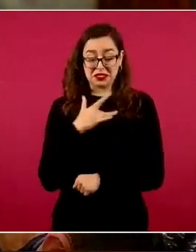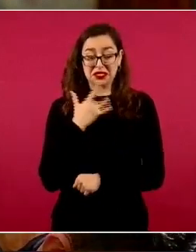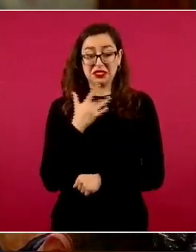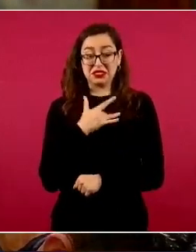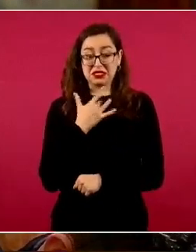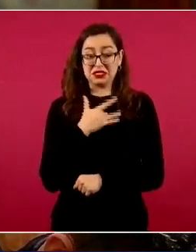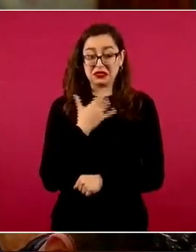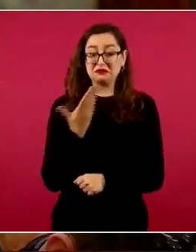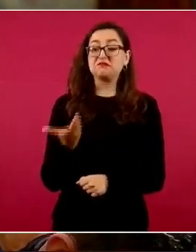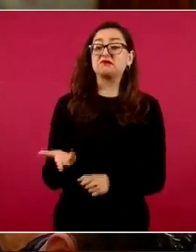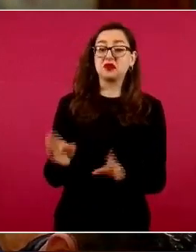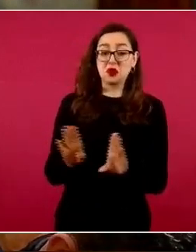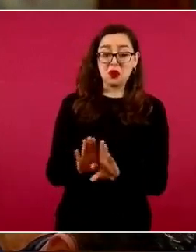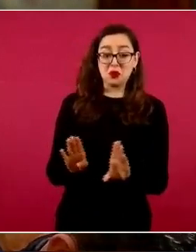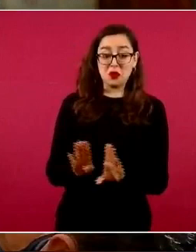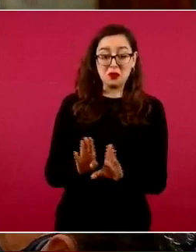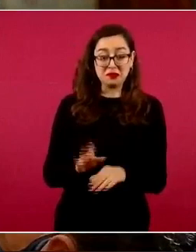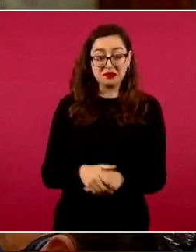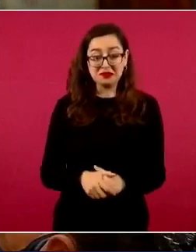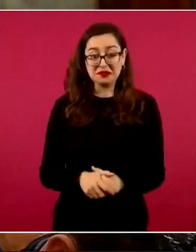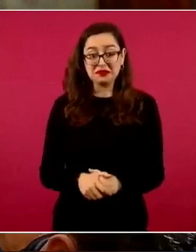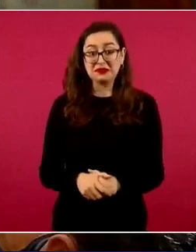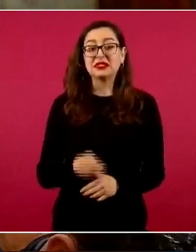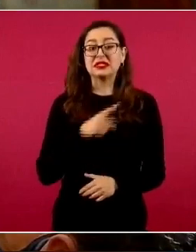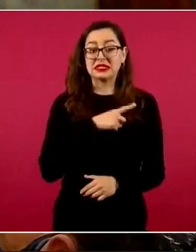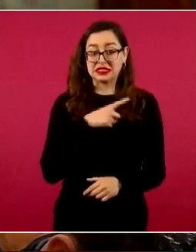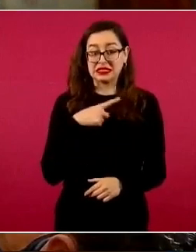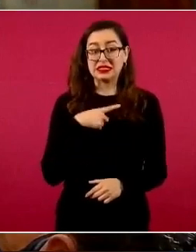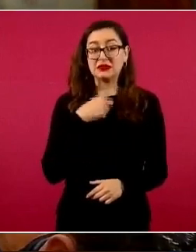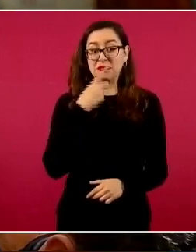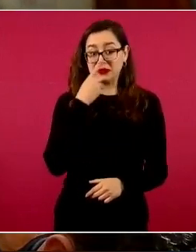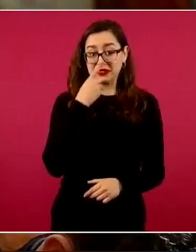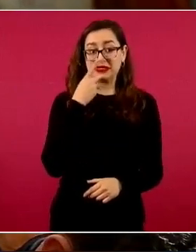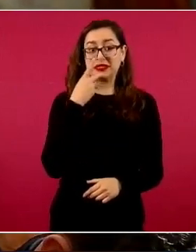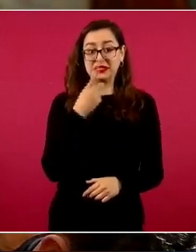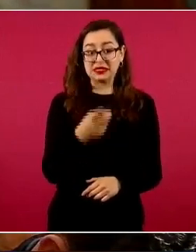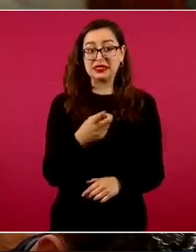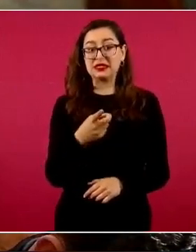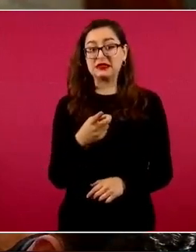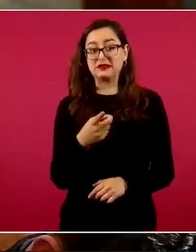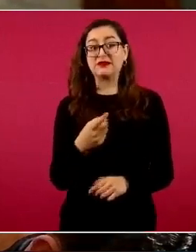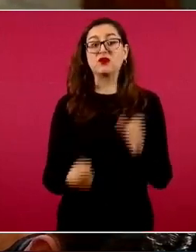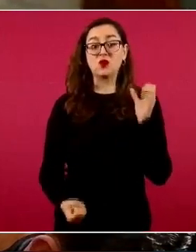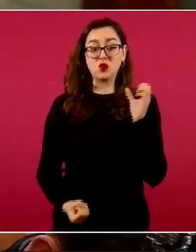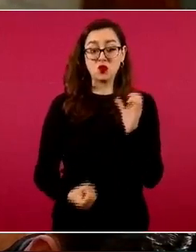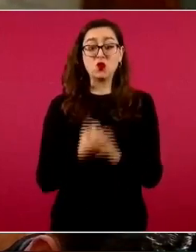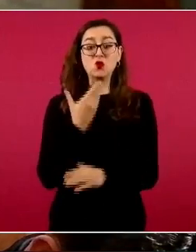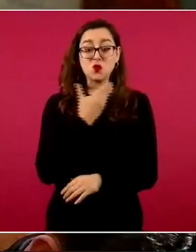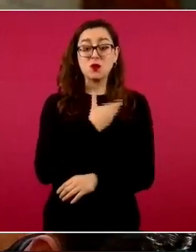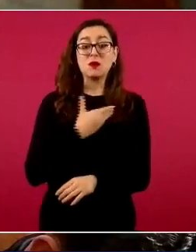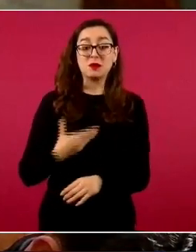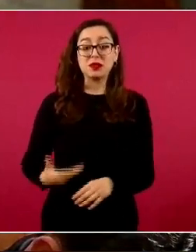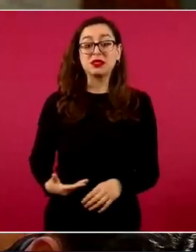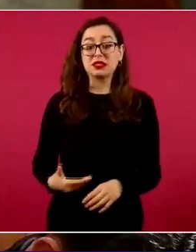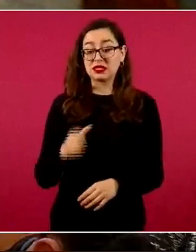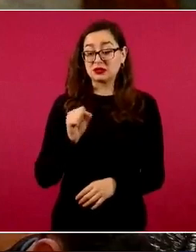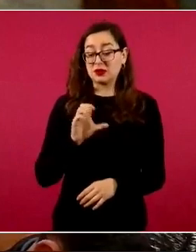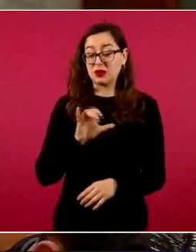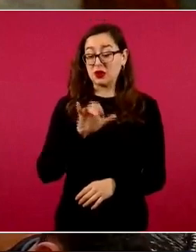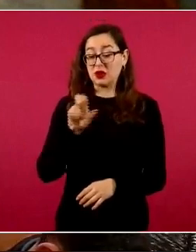misma institución? Y pues hay que decirlo también, necesitan, el nuevo presidente de la Suprema Corte